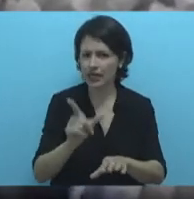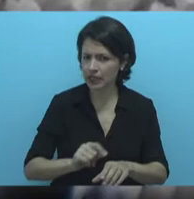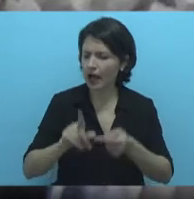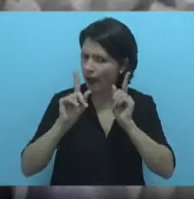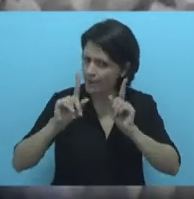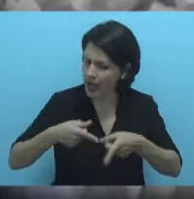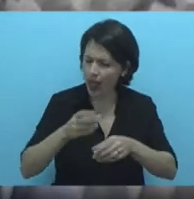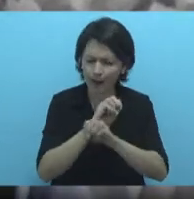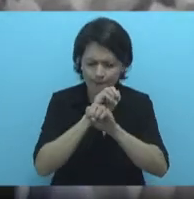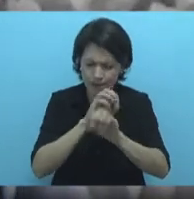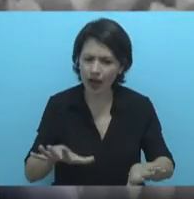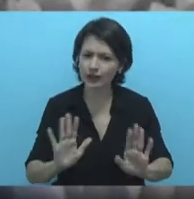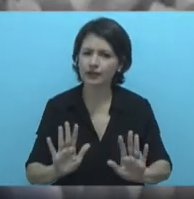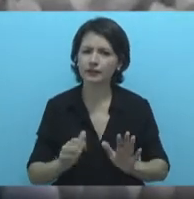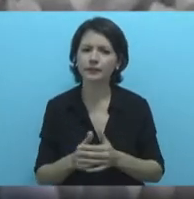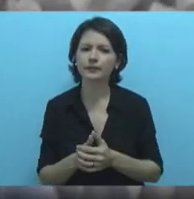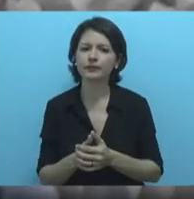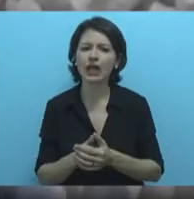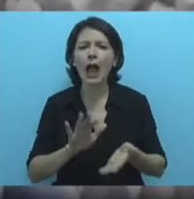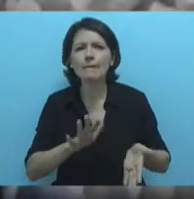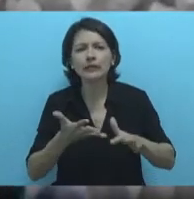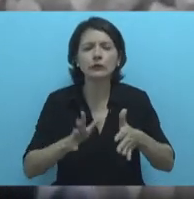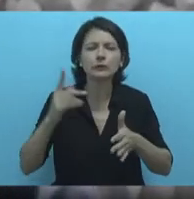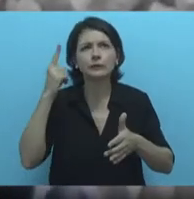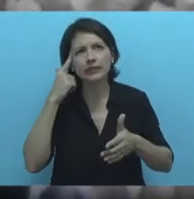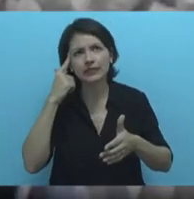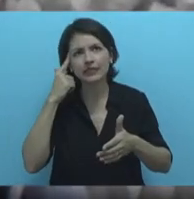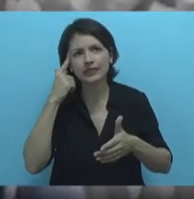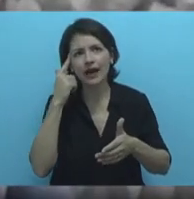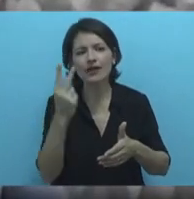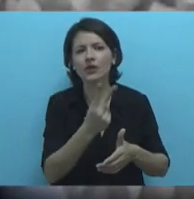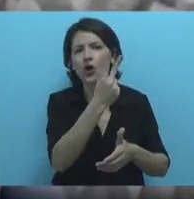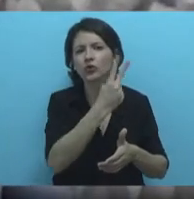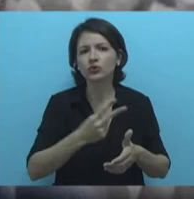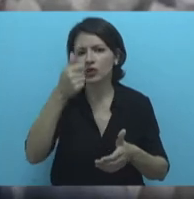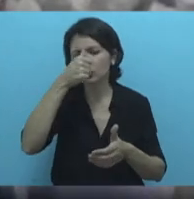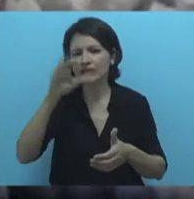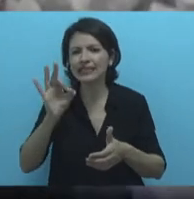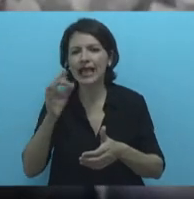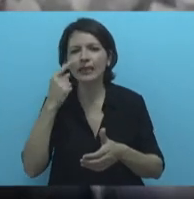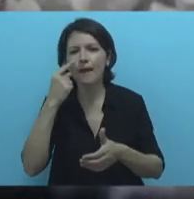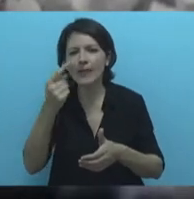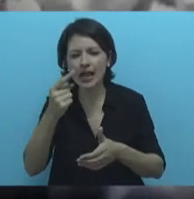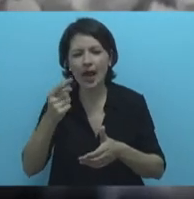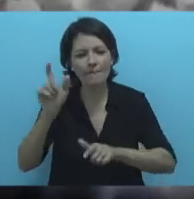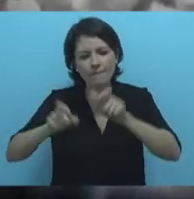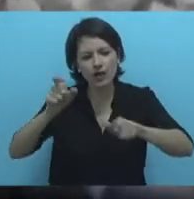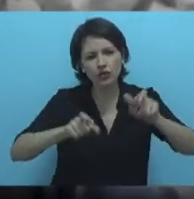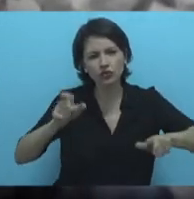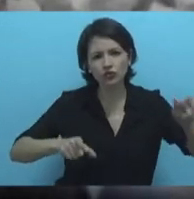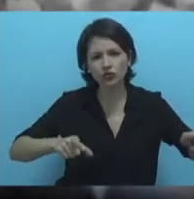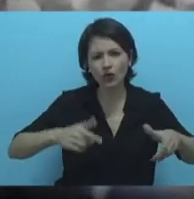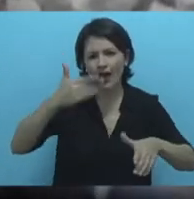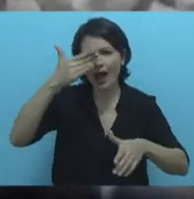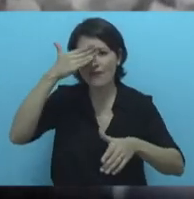optimista que esperaban para el país era de 260 mil contagiados como piso y que